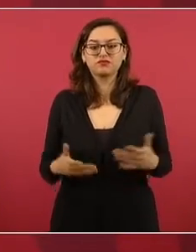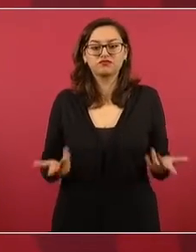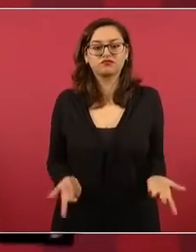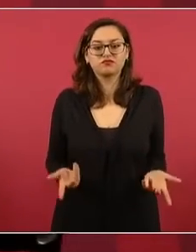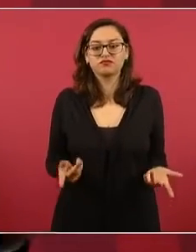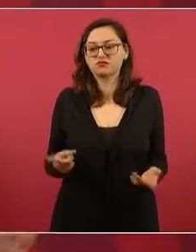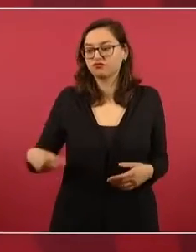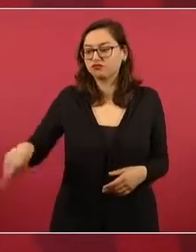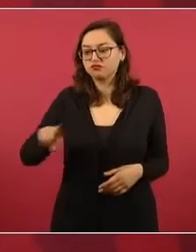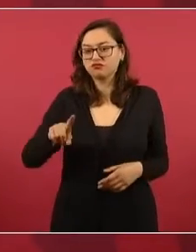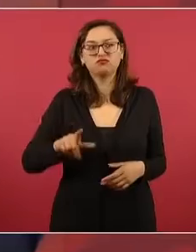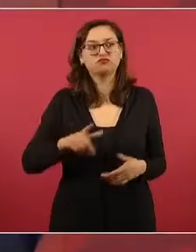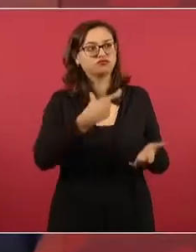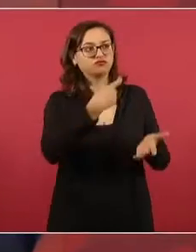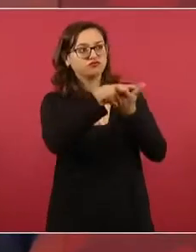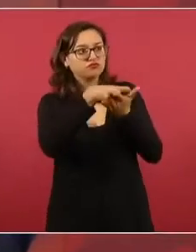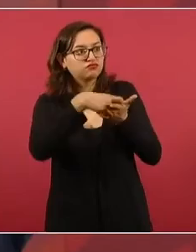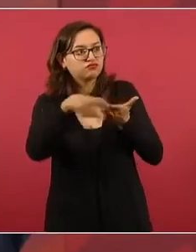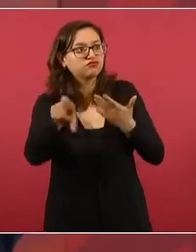comprar libremente